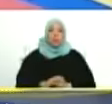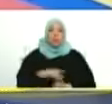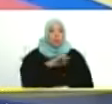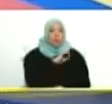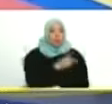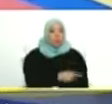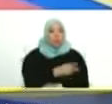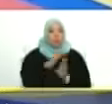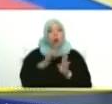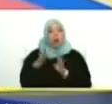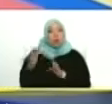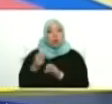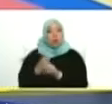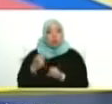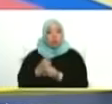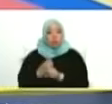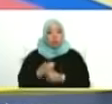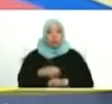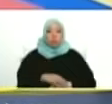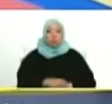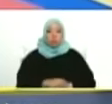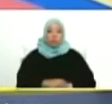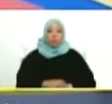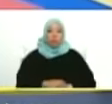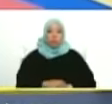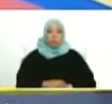fuertemente organizados.